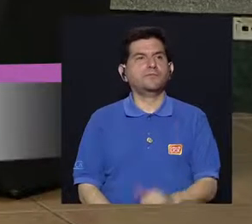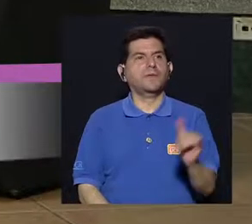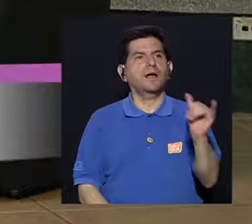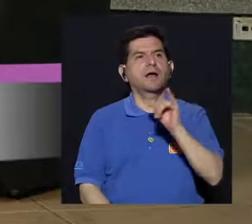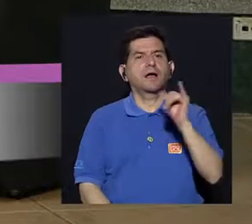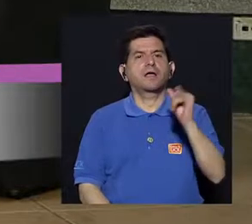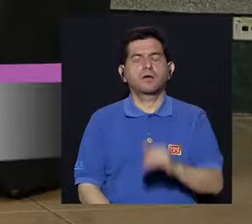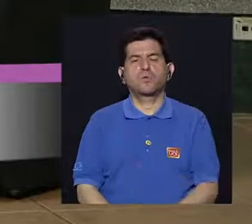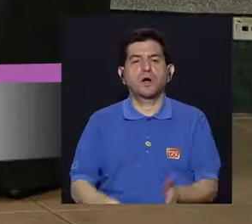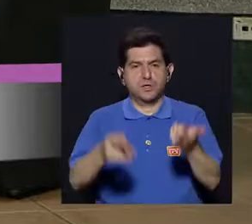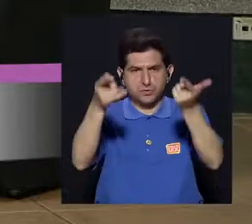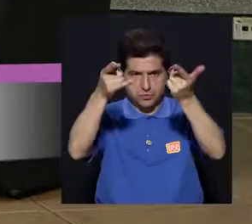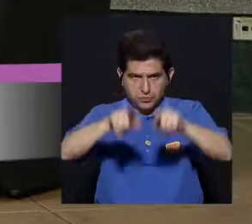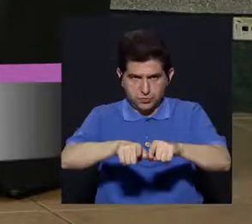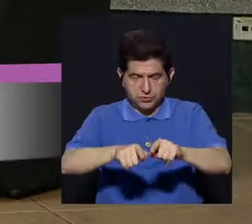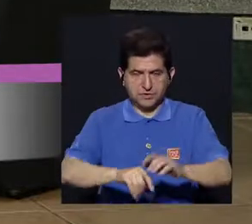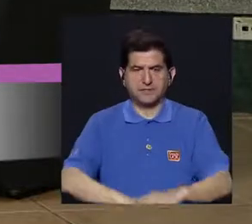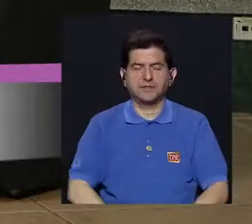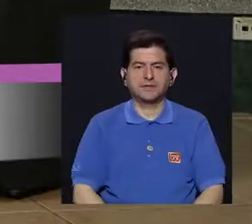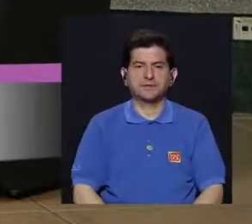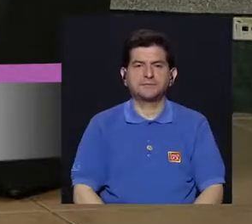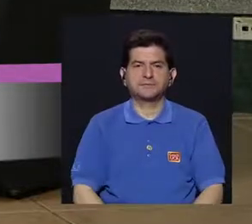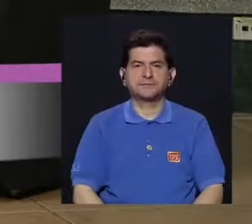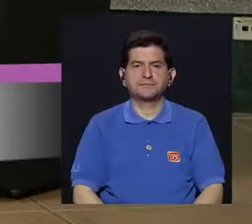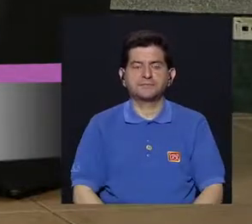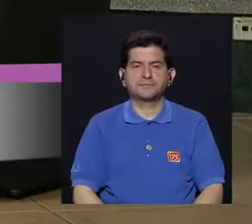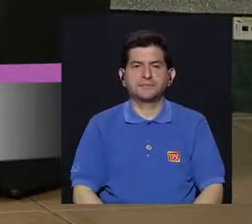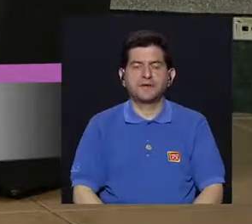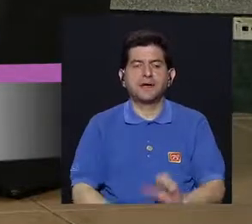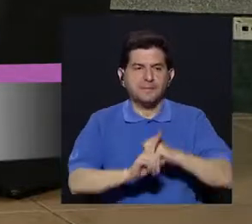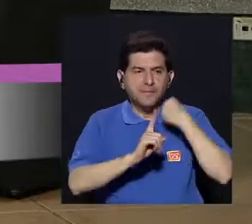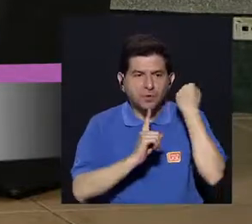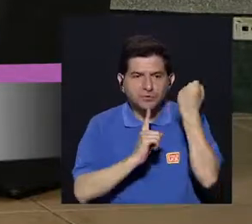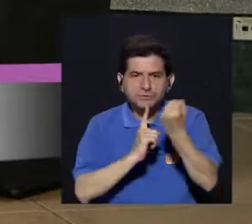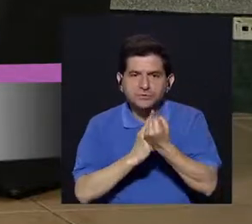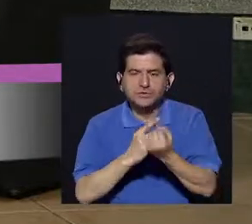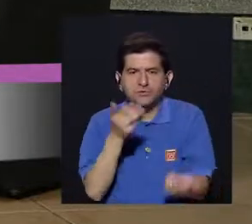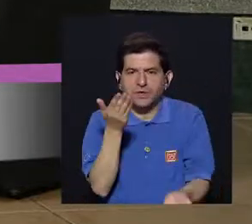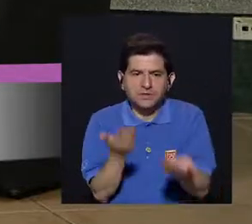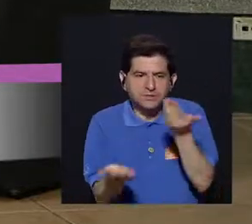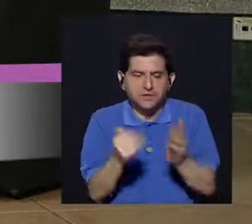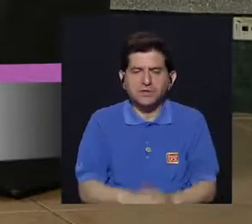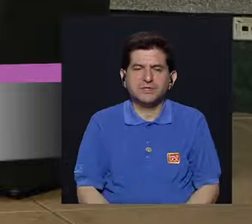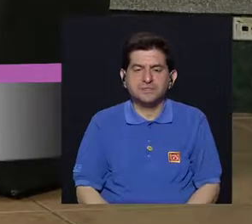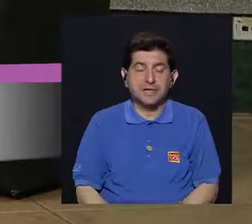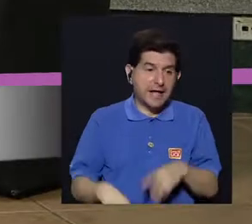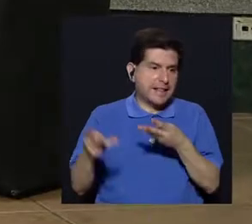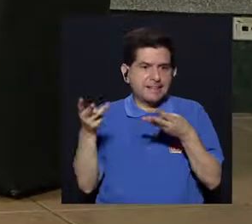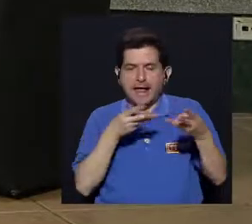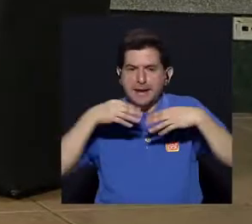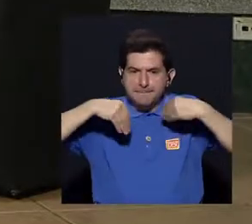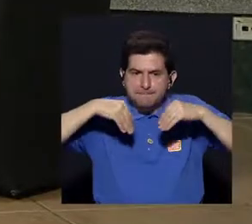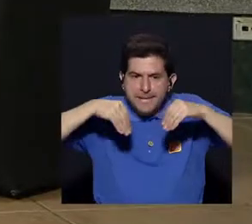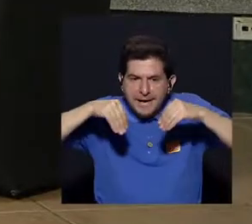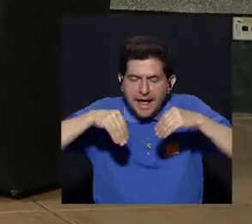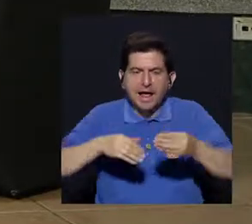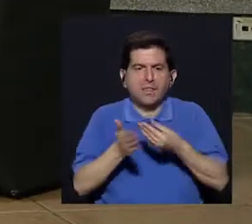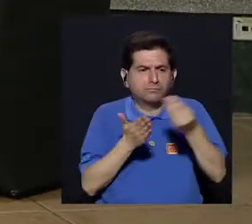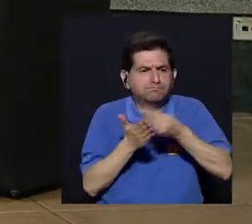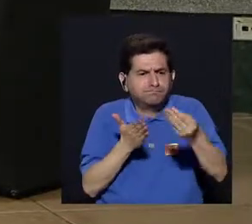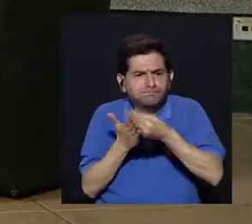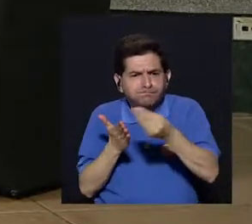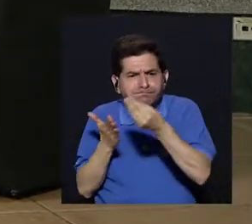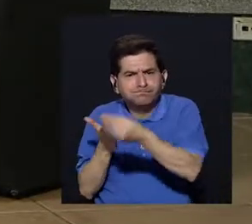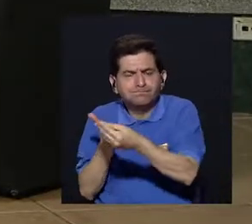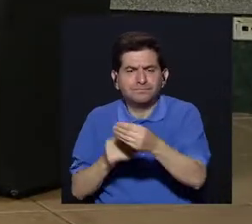también sucede que pues por este bombardeo de mercadotecnia, de consumo y